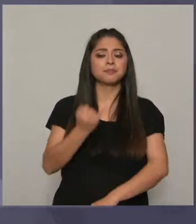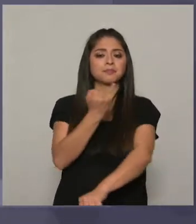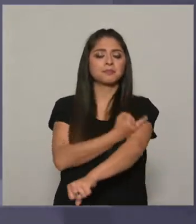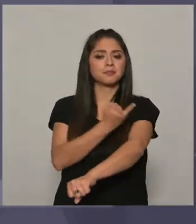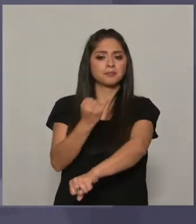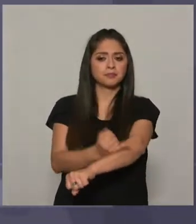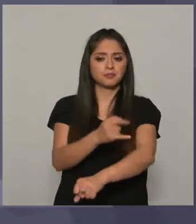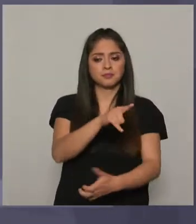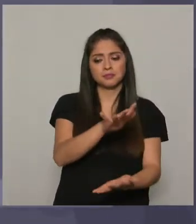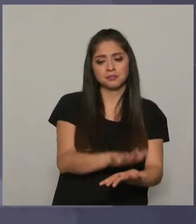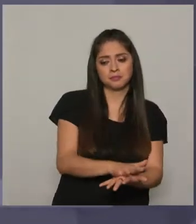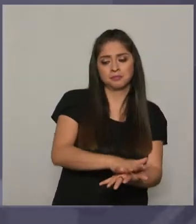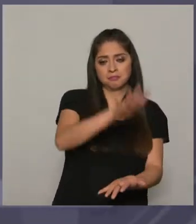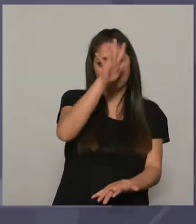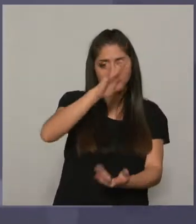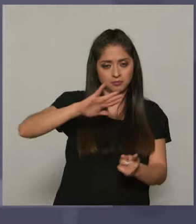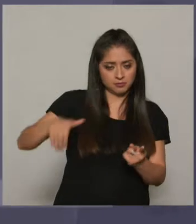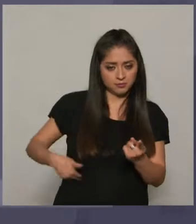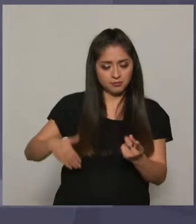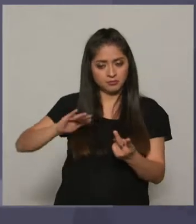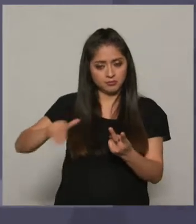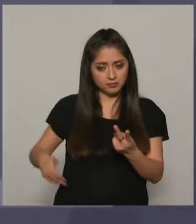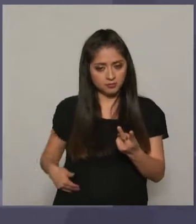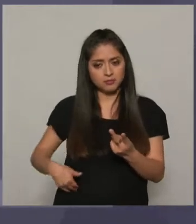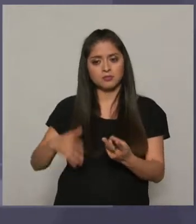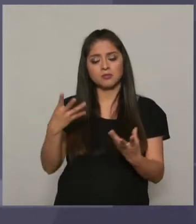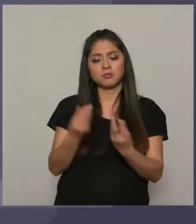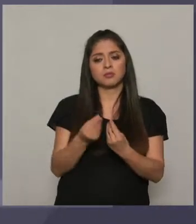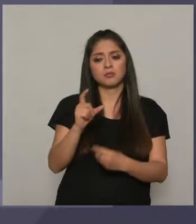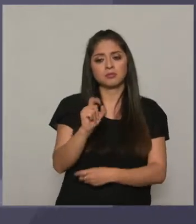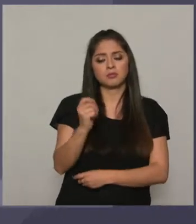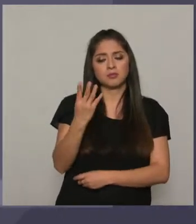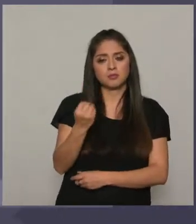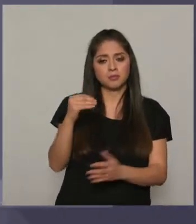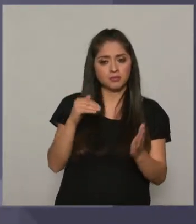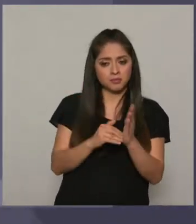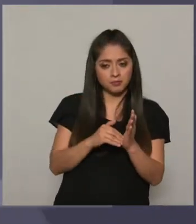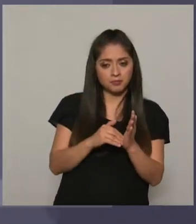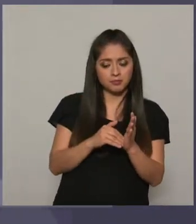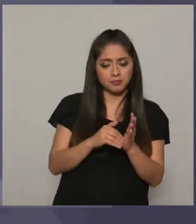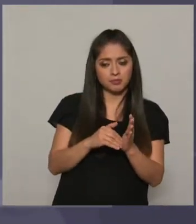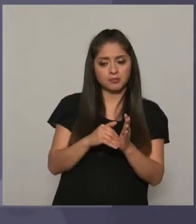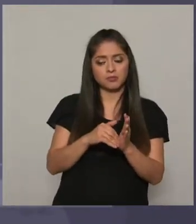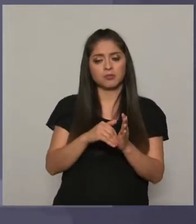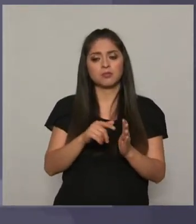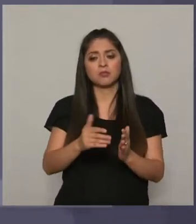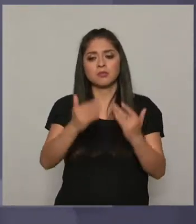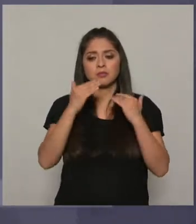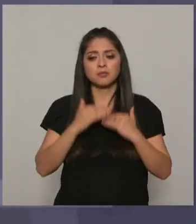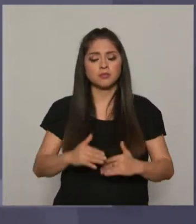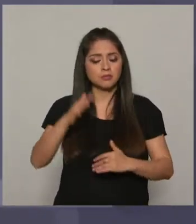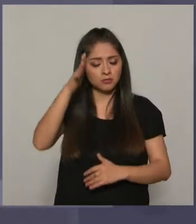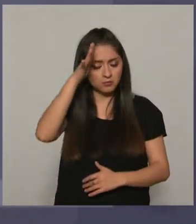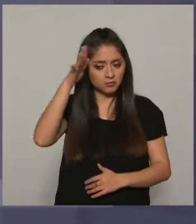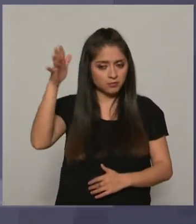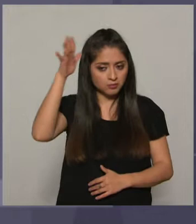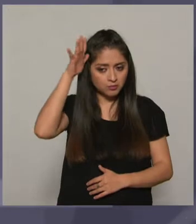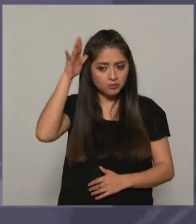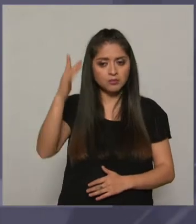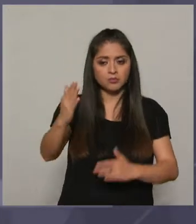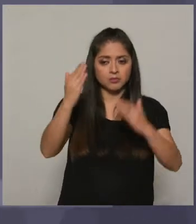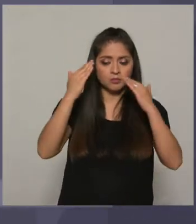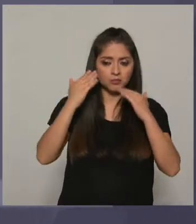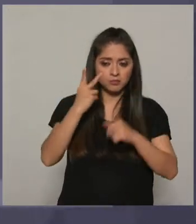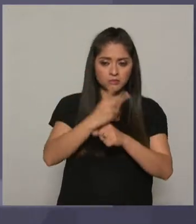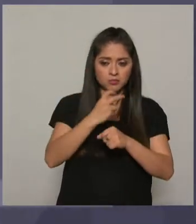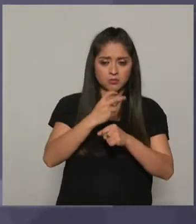con el mayor número de incidentes viales, con más de 29,000, ¿no? Luego sigue Cuauhtémoc en segundo lugar